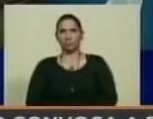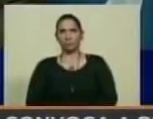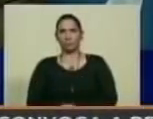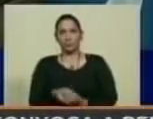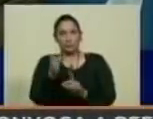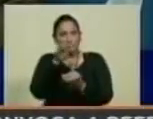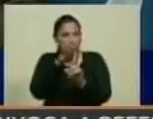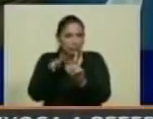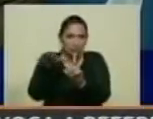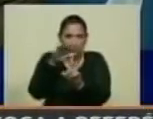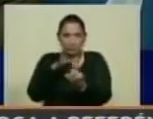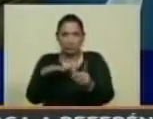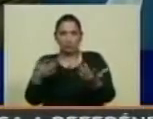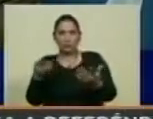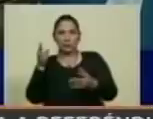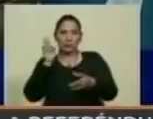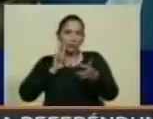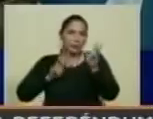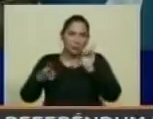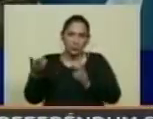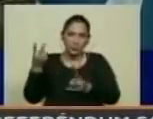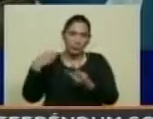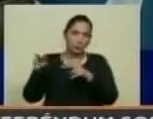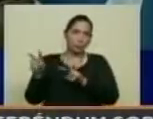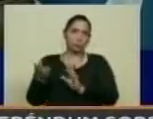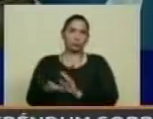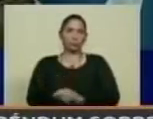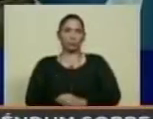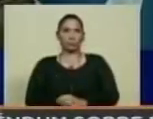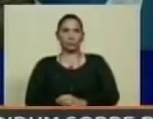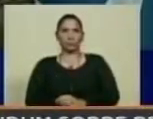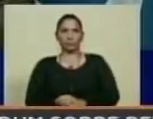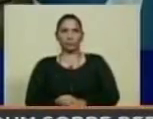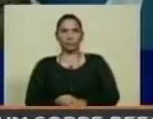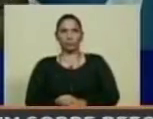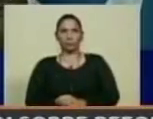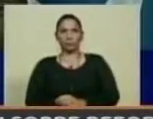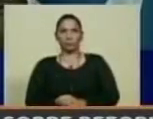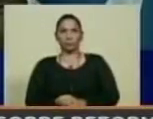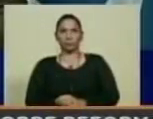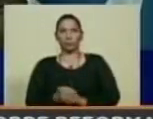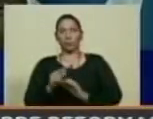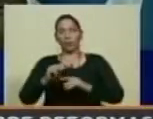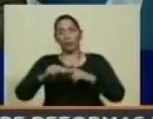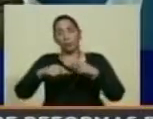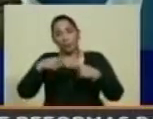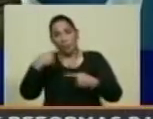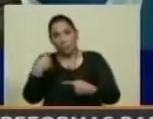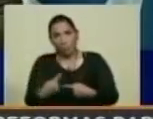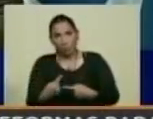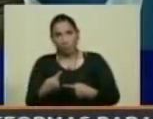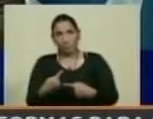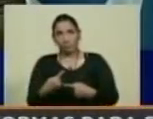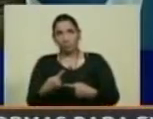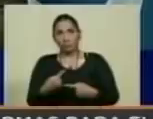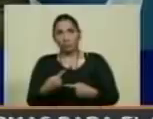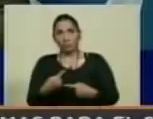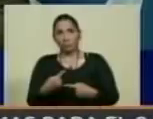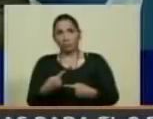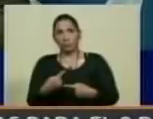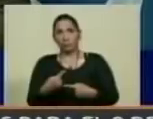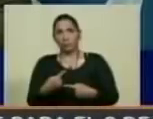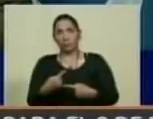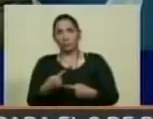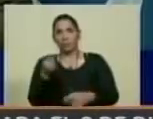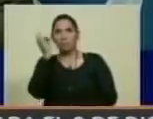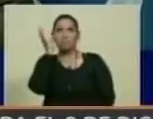montajes, medias verdades, para prácticamente luego de este hecho linchar moralmente a este ciudadano